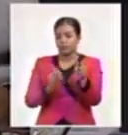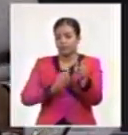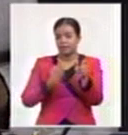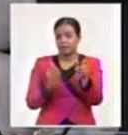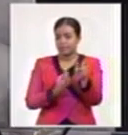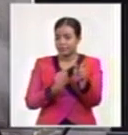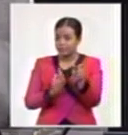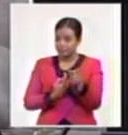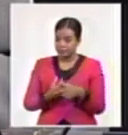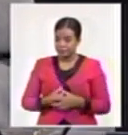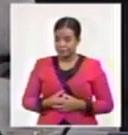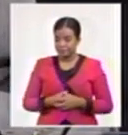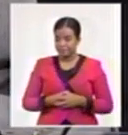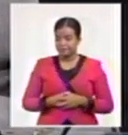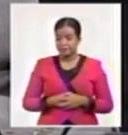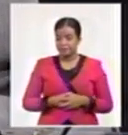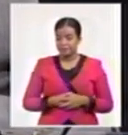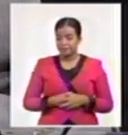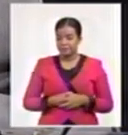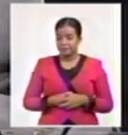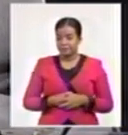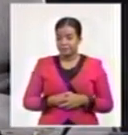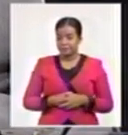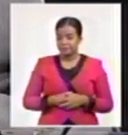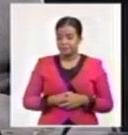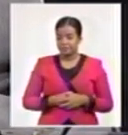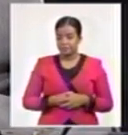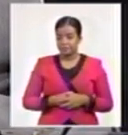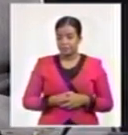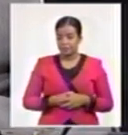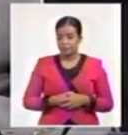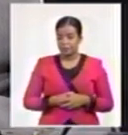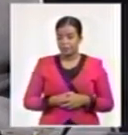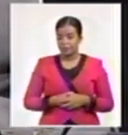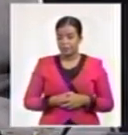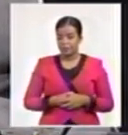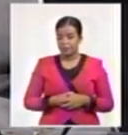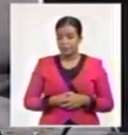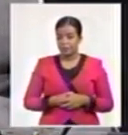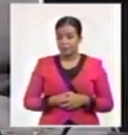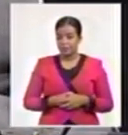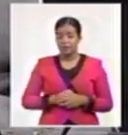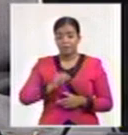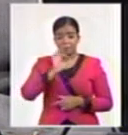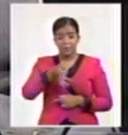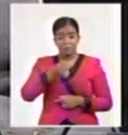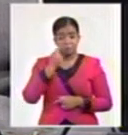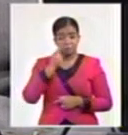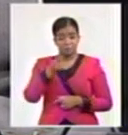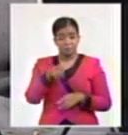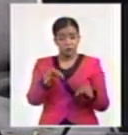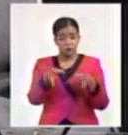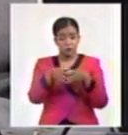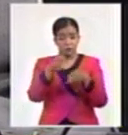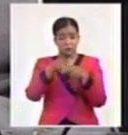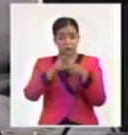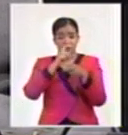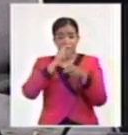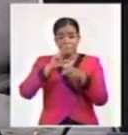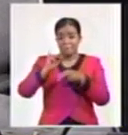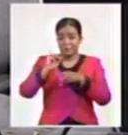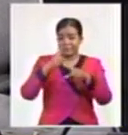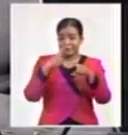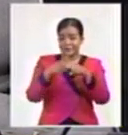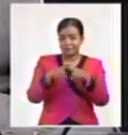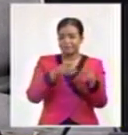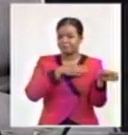Ahí tenemos precisamente lo que estás mencionando de los BRICS, pero está también la Organización